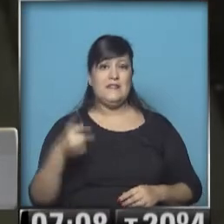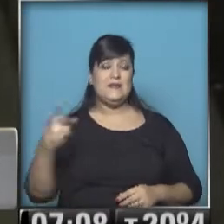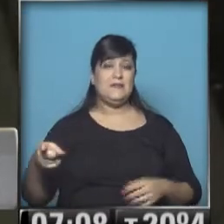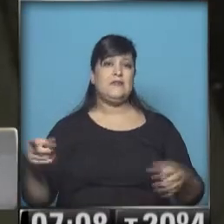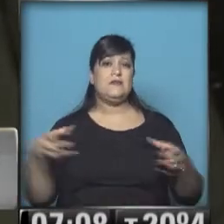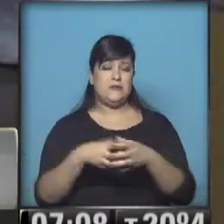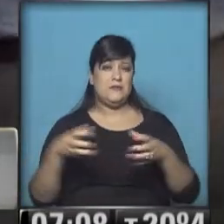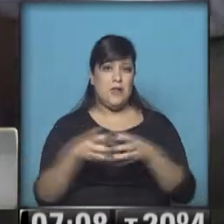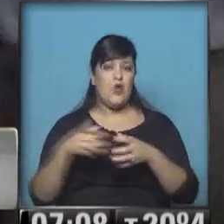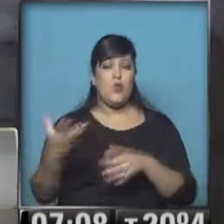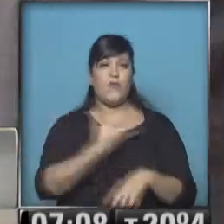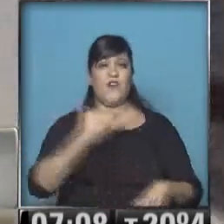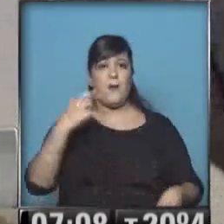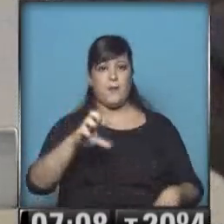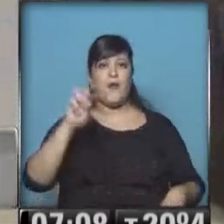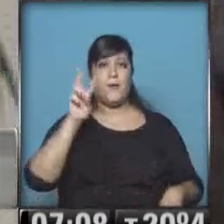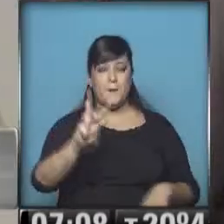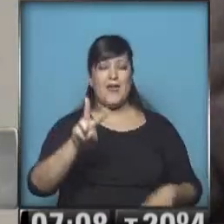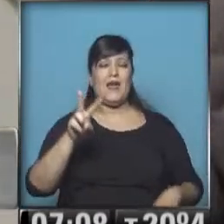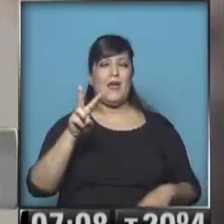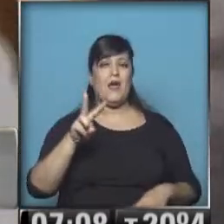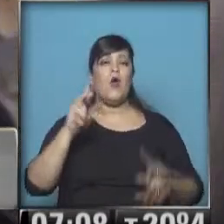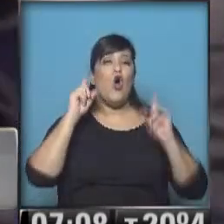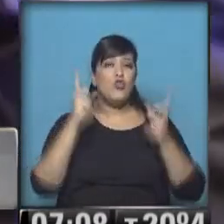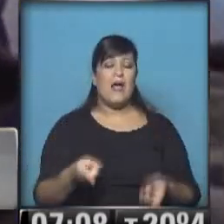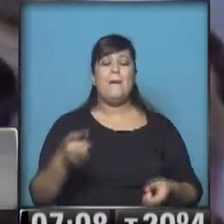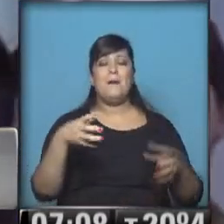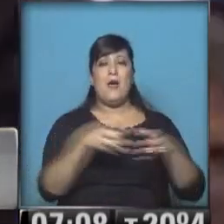del candidato del PRO en la capital justamente